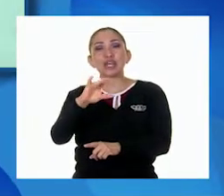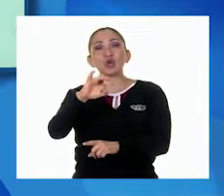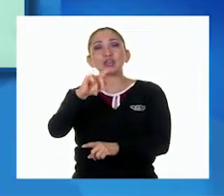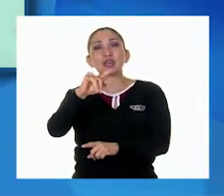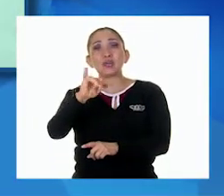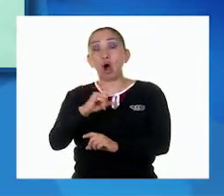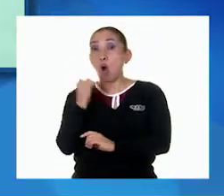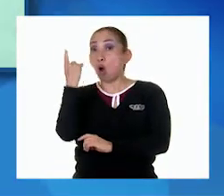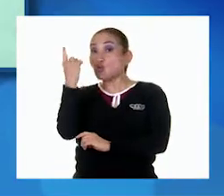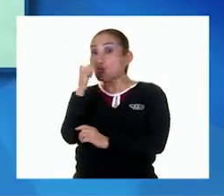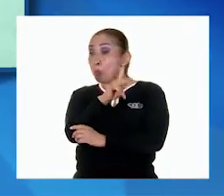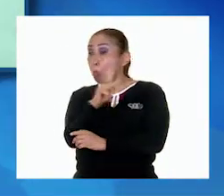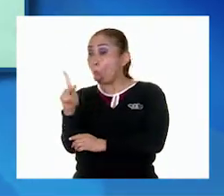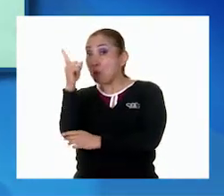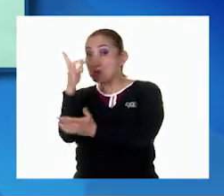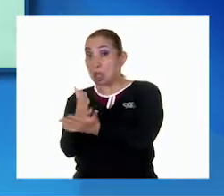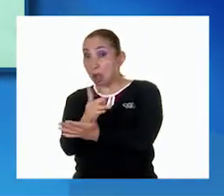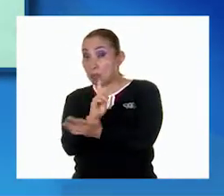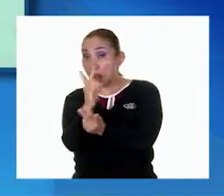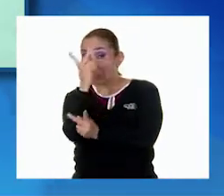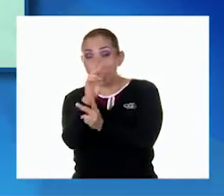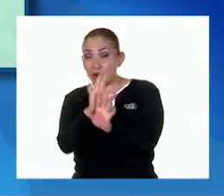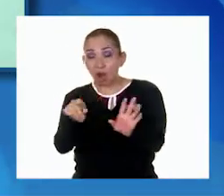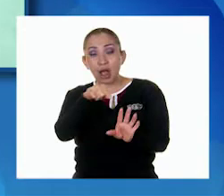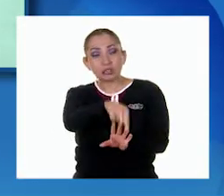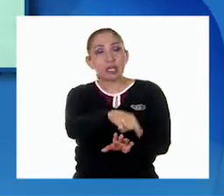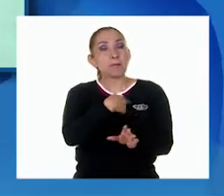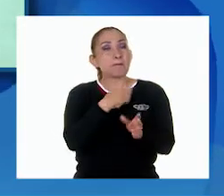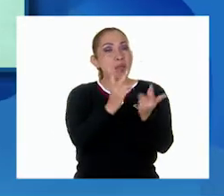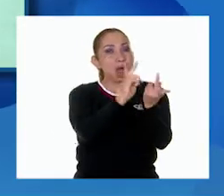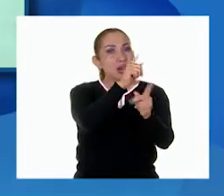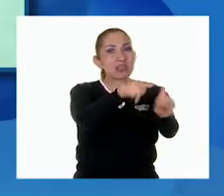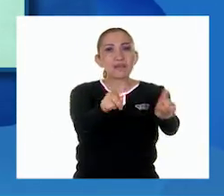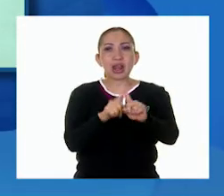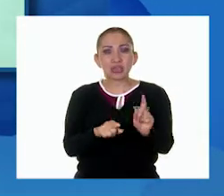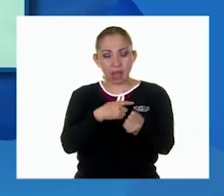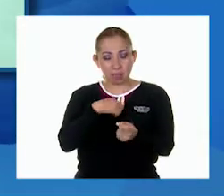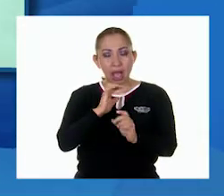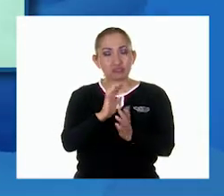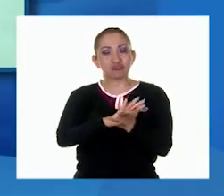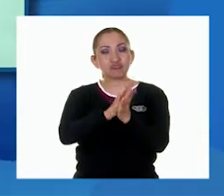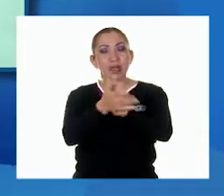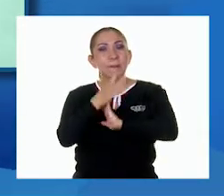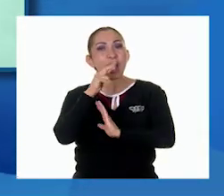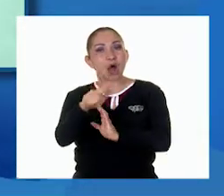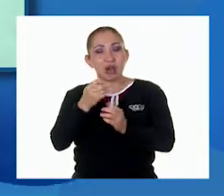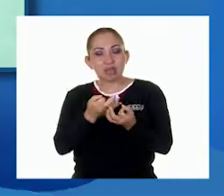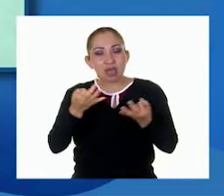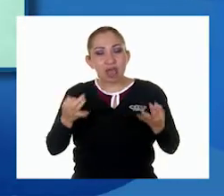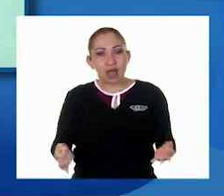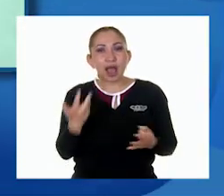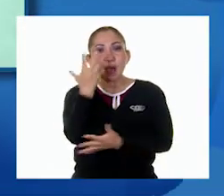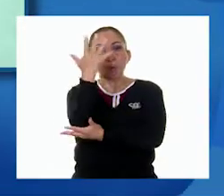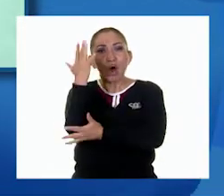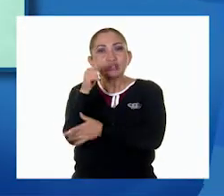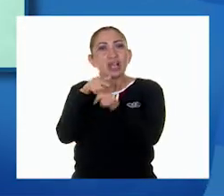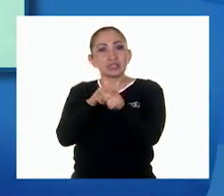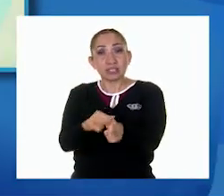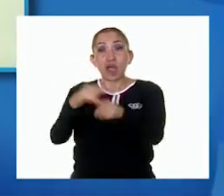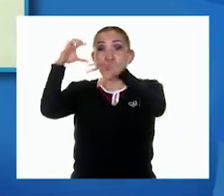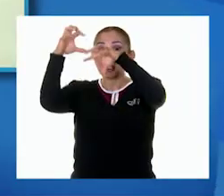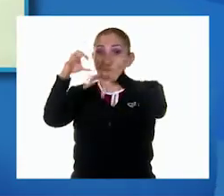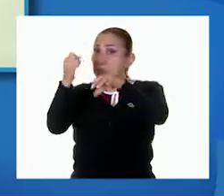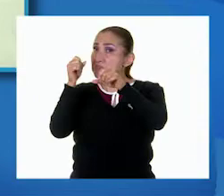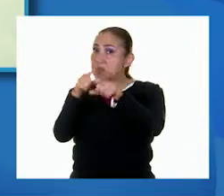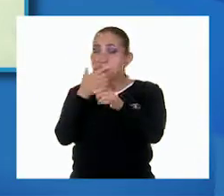vez de monocultivos, los suelos se recuperan mucho más rápido. Se mantienen los sistemas del bosque, incluyendo los ciclos de la